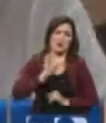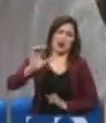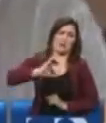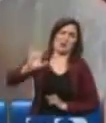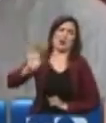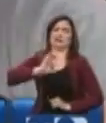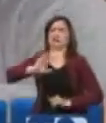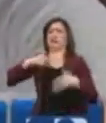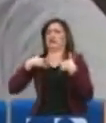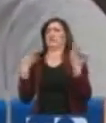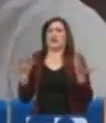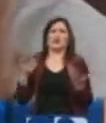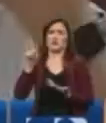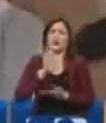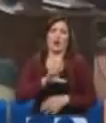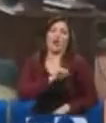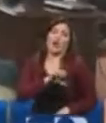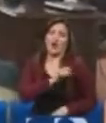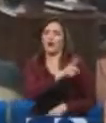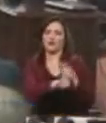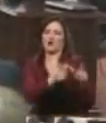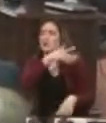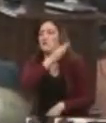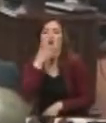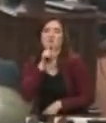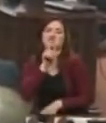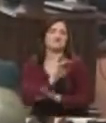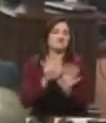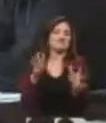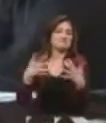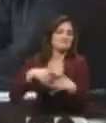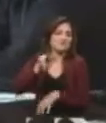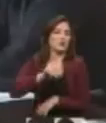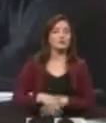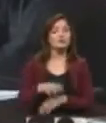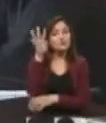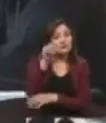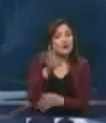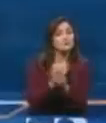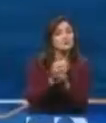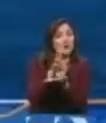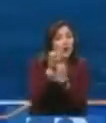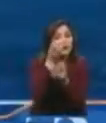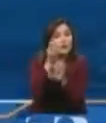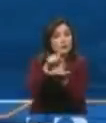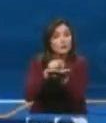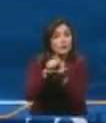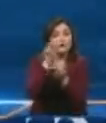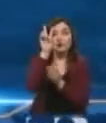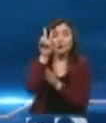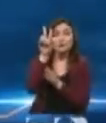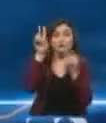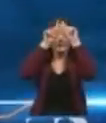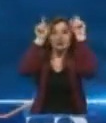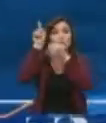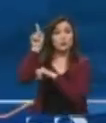que mejor para que no sufran los sufridores. Además, el Pleno del Organismo Electoral aprobó este martes los informes para que en total 2 empresas hagan